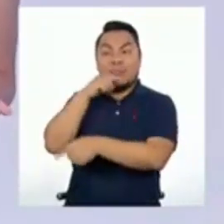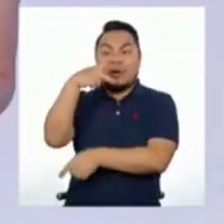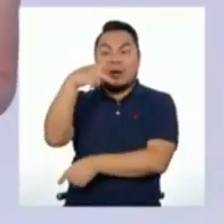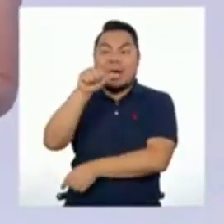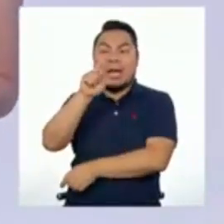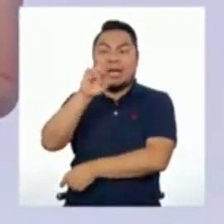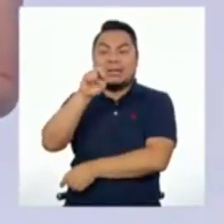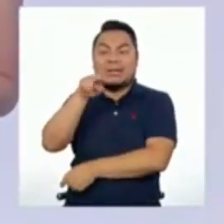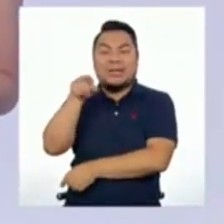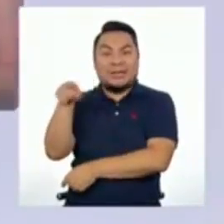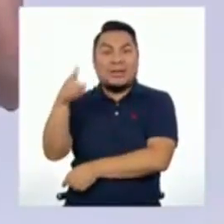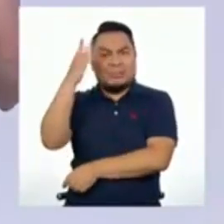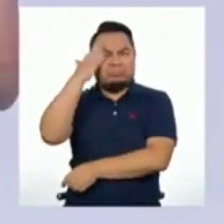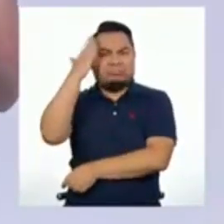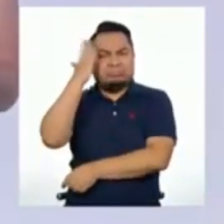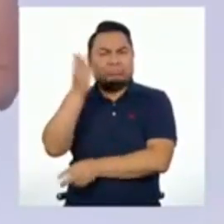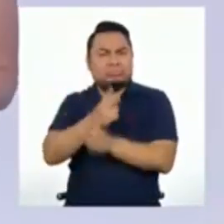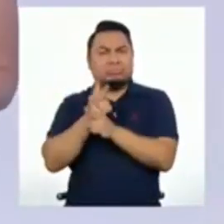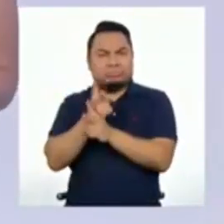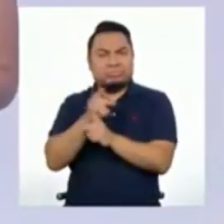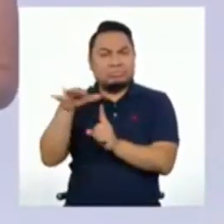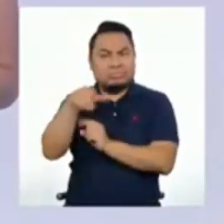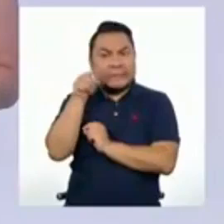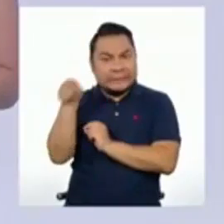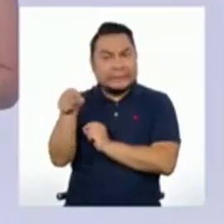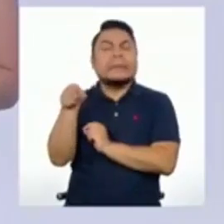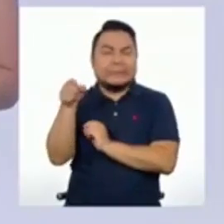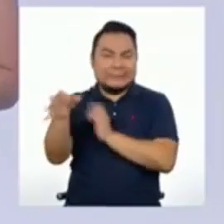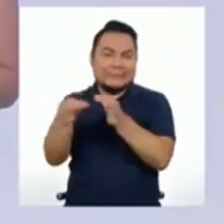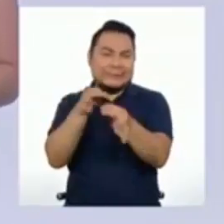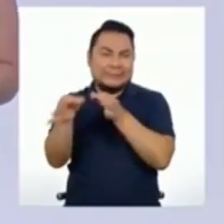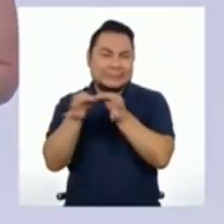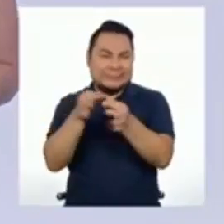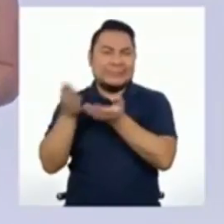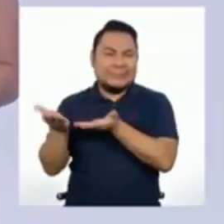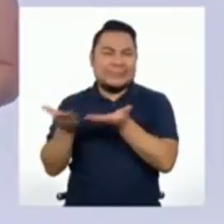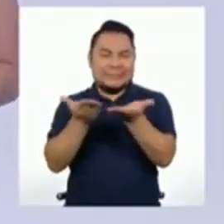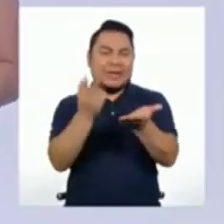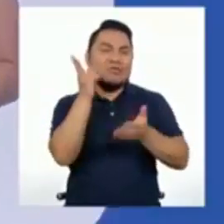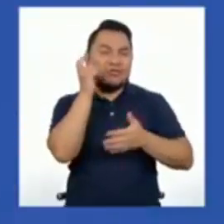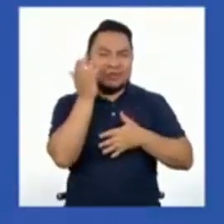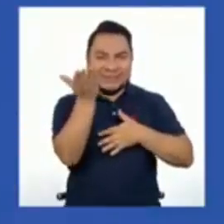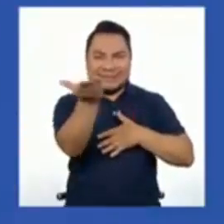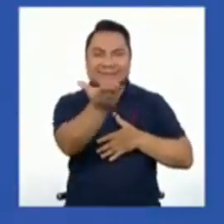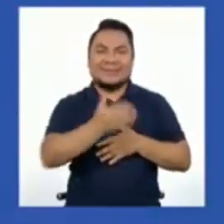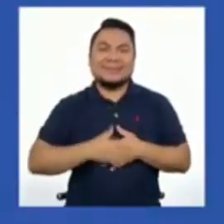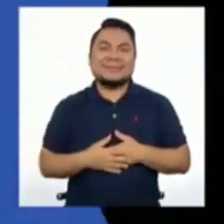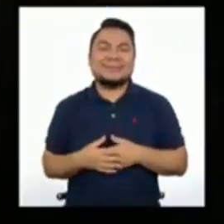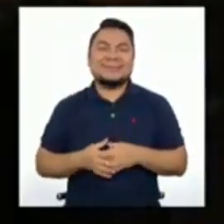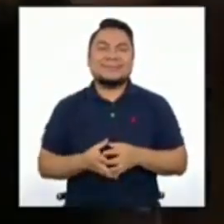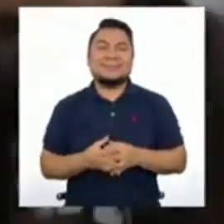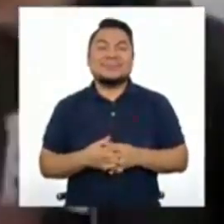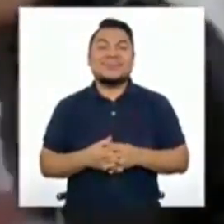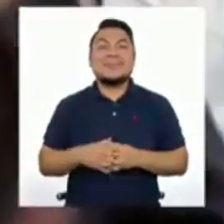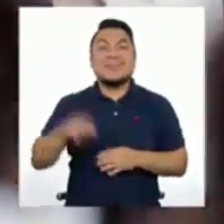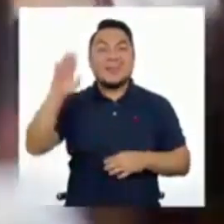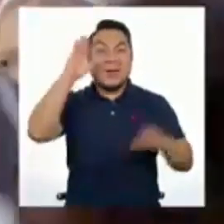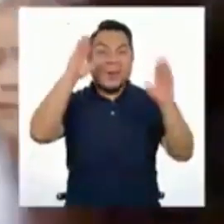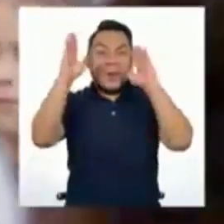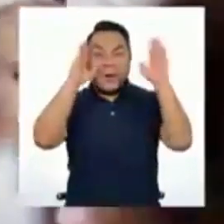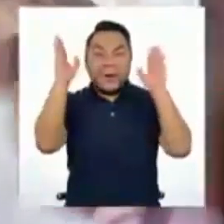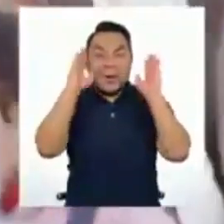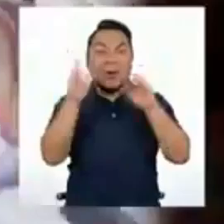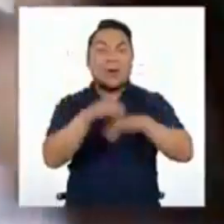que sabe mucho sobre el cuidado del ambiente, nos quiere explicar un poco más sobre esta situación. Vamos a escucharla. Hola